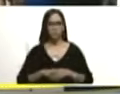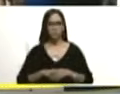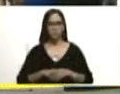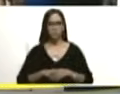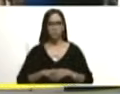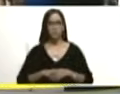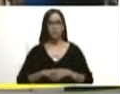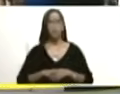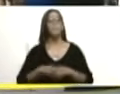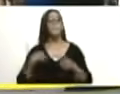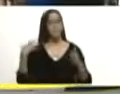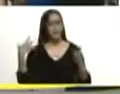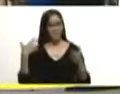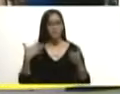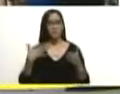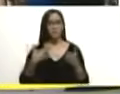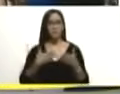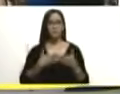Vayan llevando la cuenta,